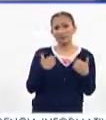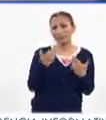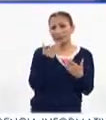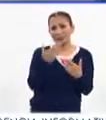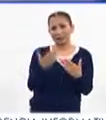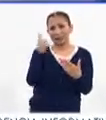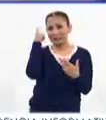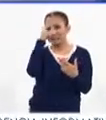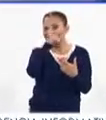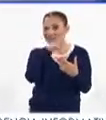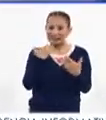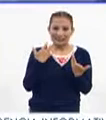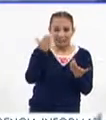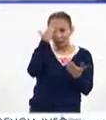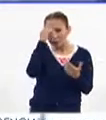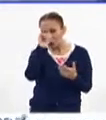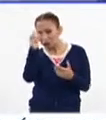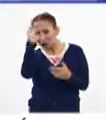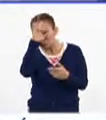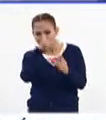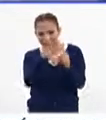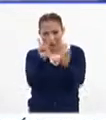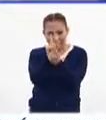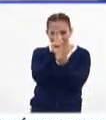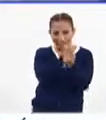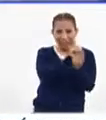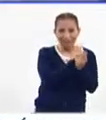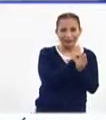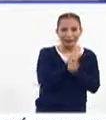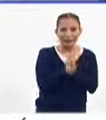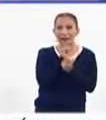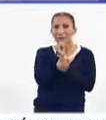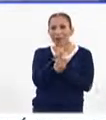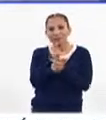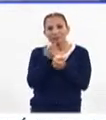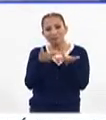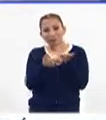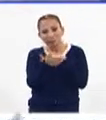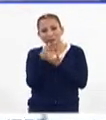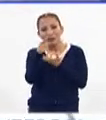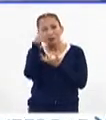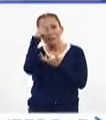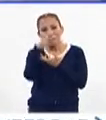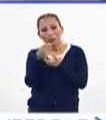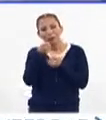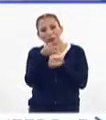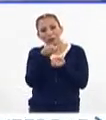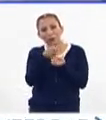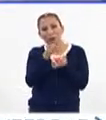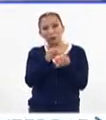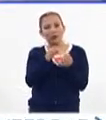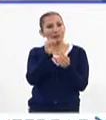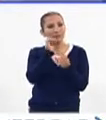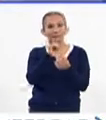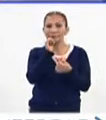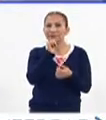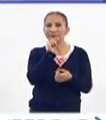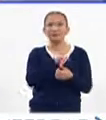muy retador el poder conocer otras culturas, el poder compartir acerca de México y